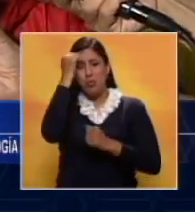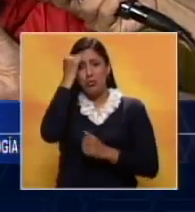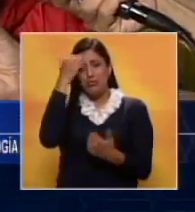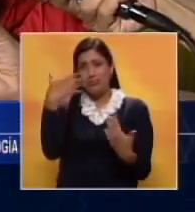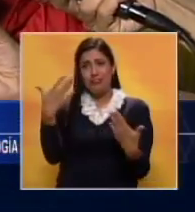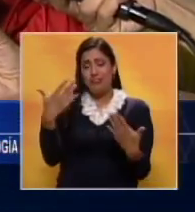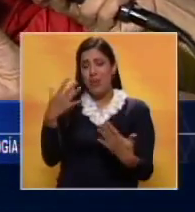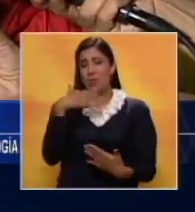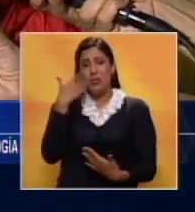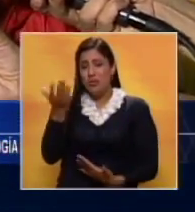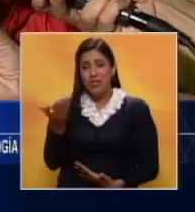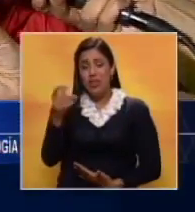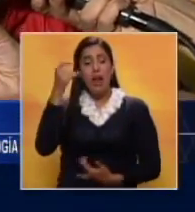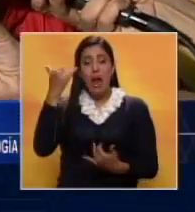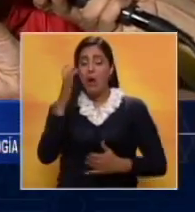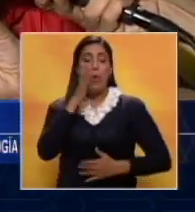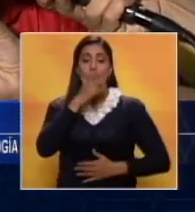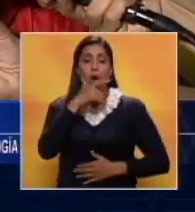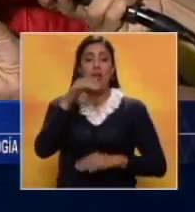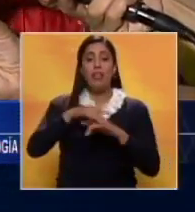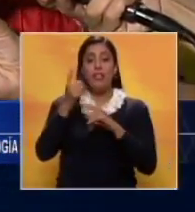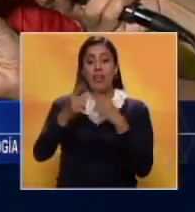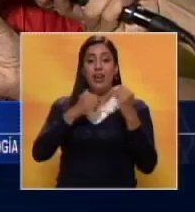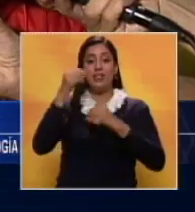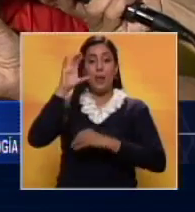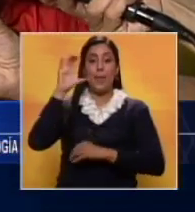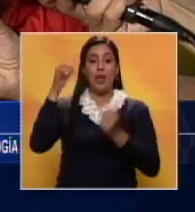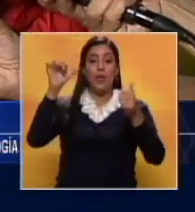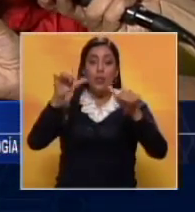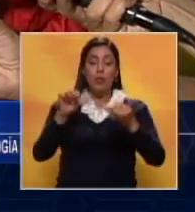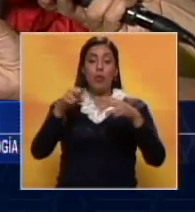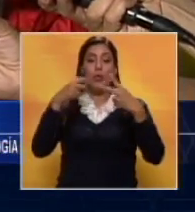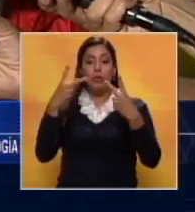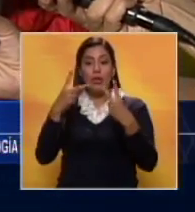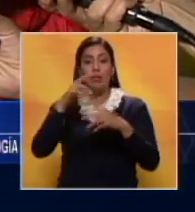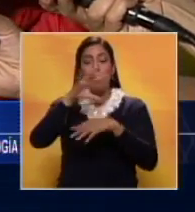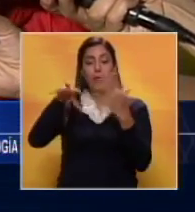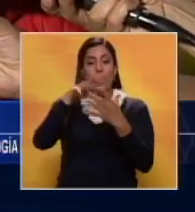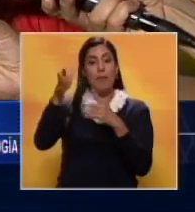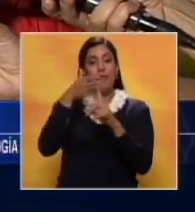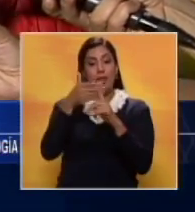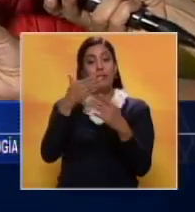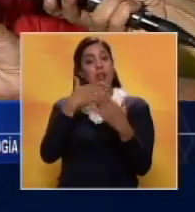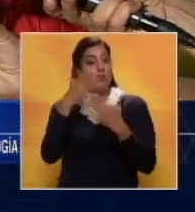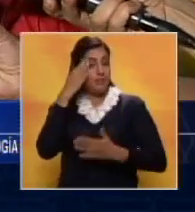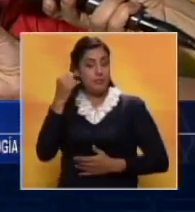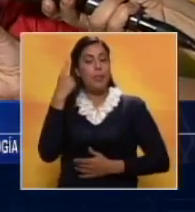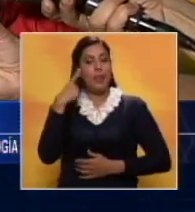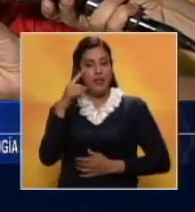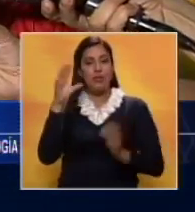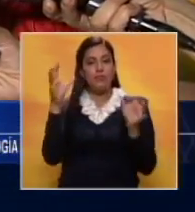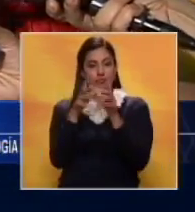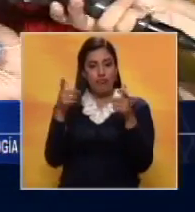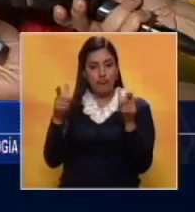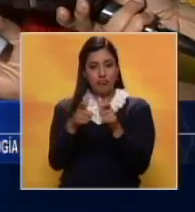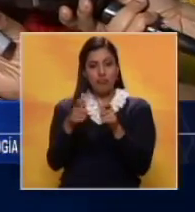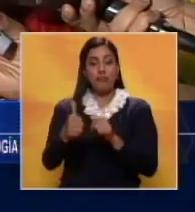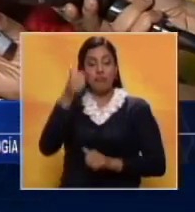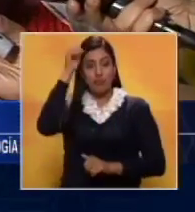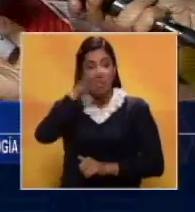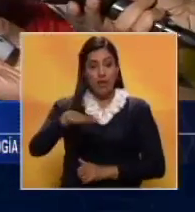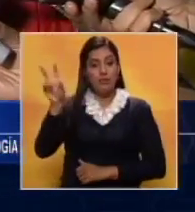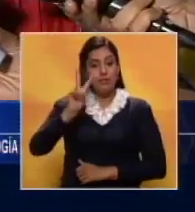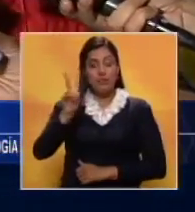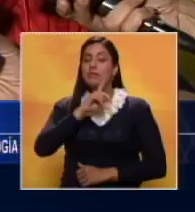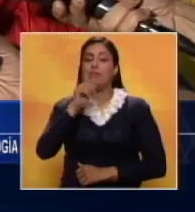fiscalía que no tome decisiones ni impute a quienes han llevado al país a una espiral de violencia que, gracias a Dios, sigue siendo un grupo reducido. Ya la mayoría del